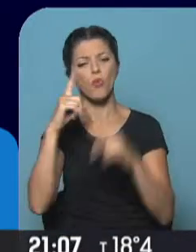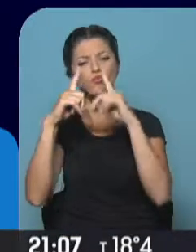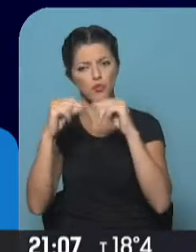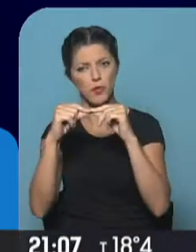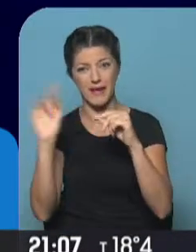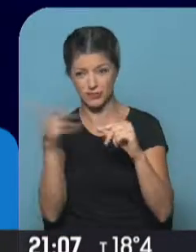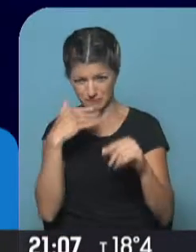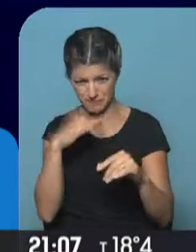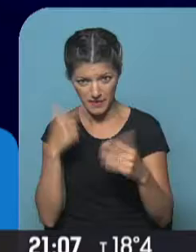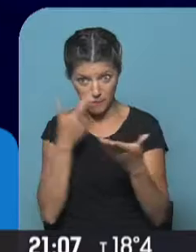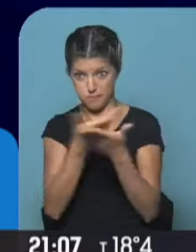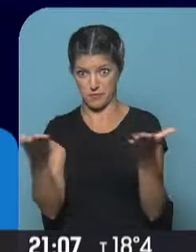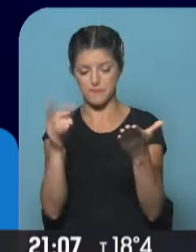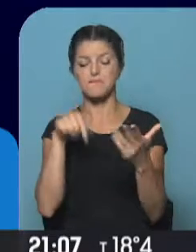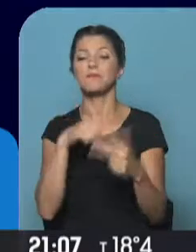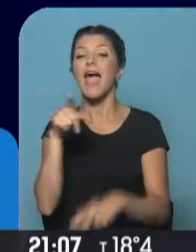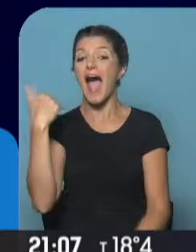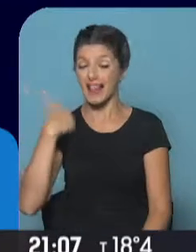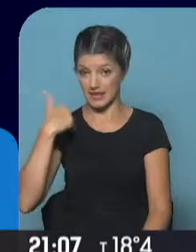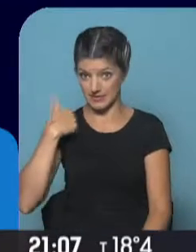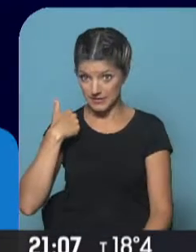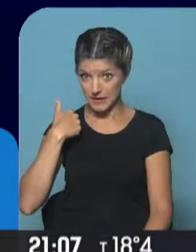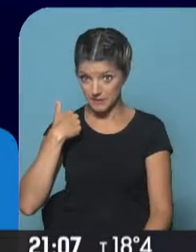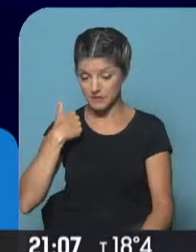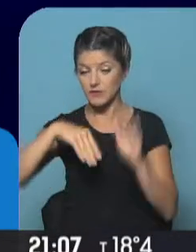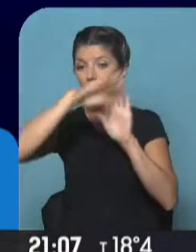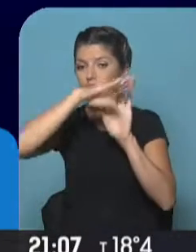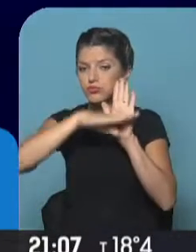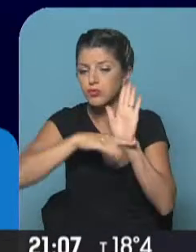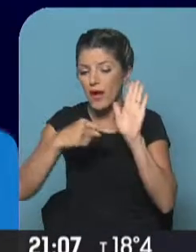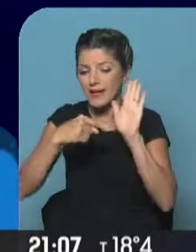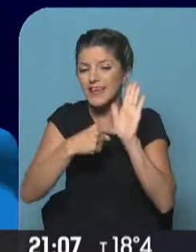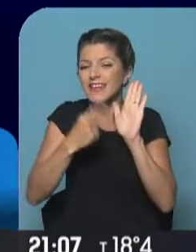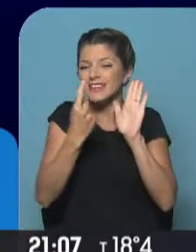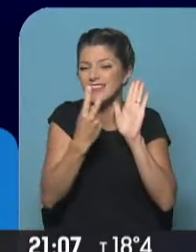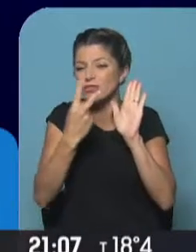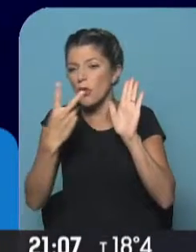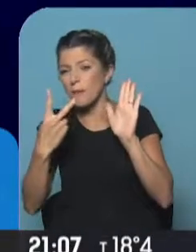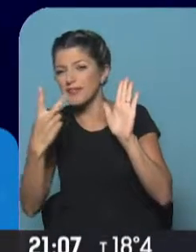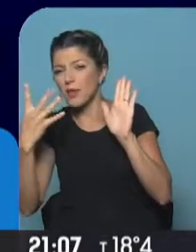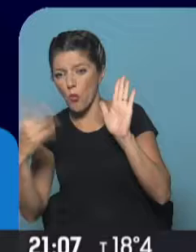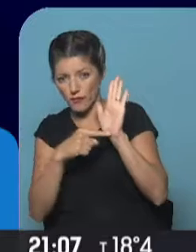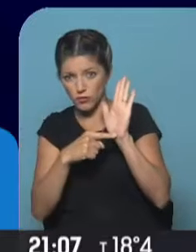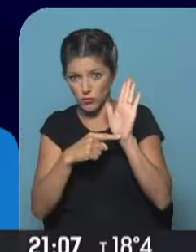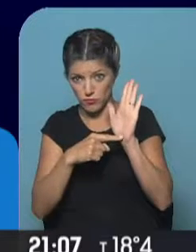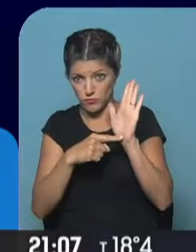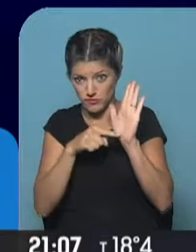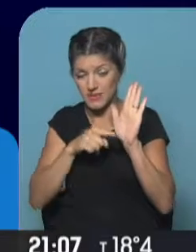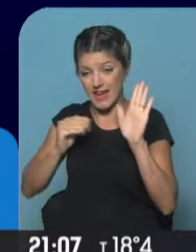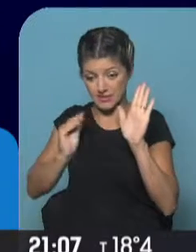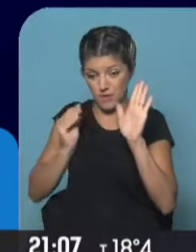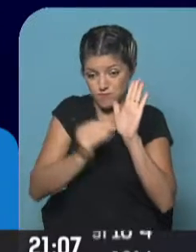manifiesto. La Argentina ha caído al puesto 124 entre 143 países en los niveles de